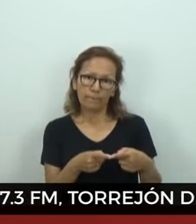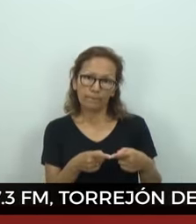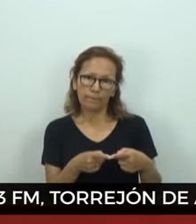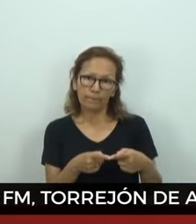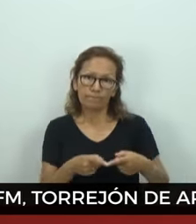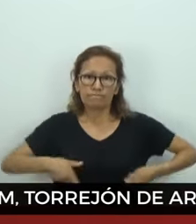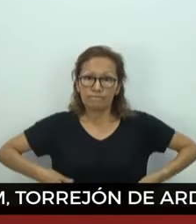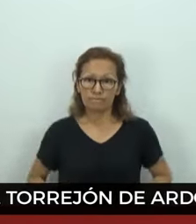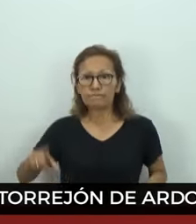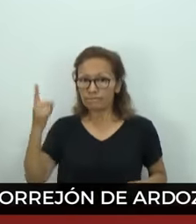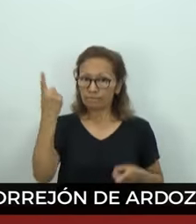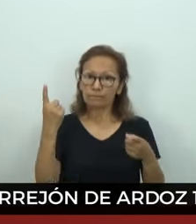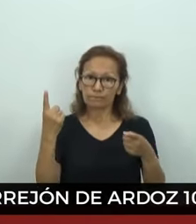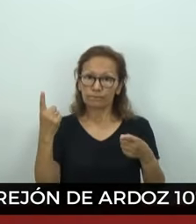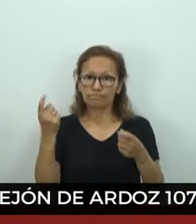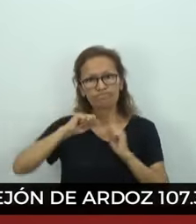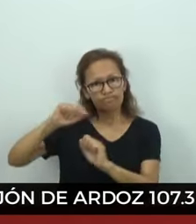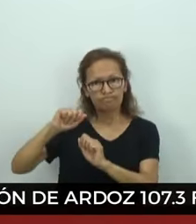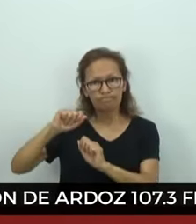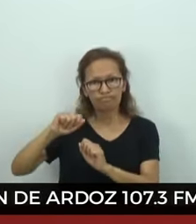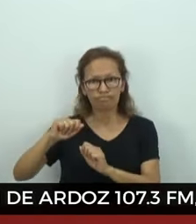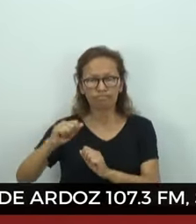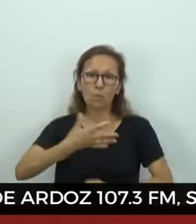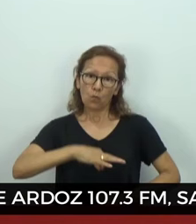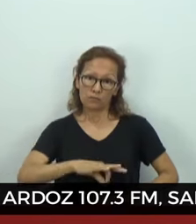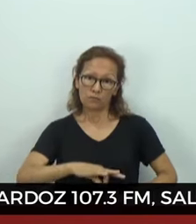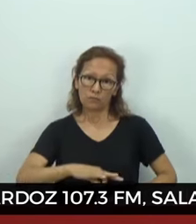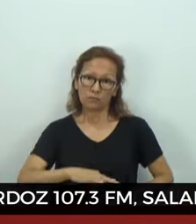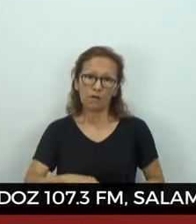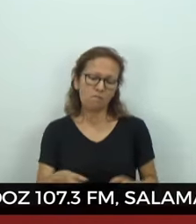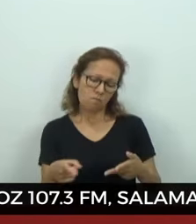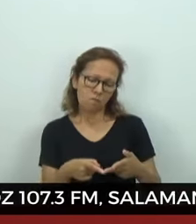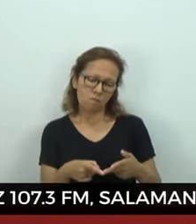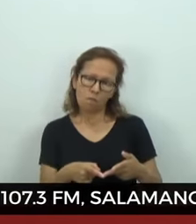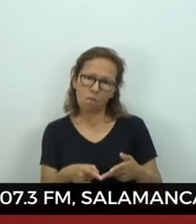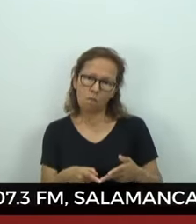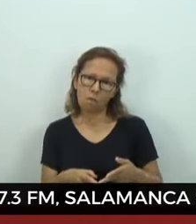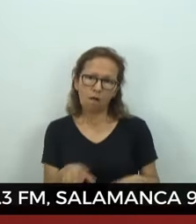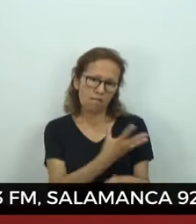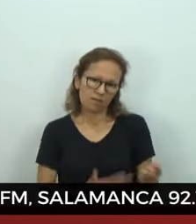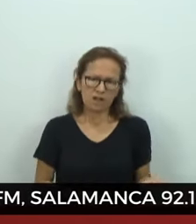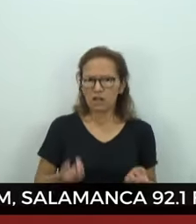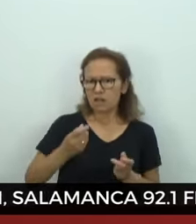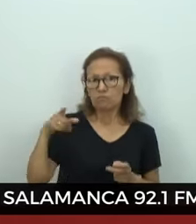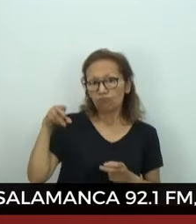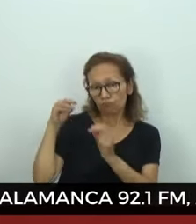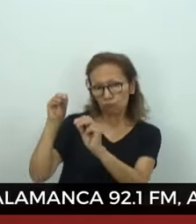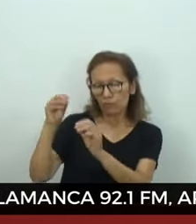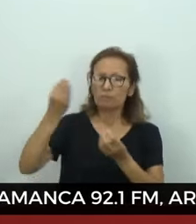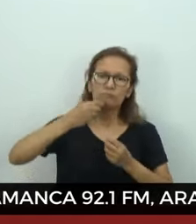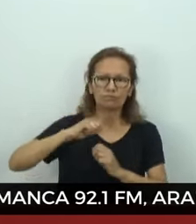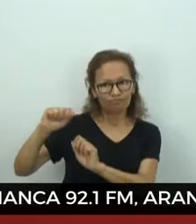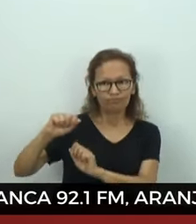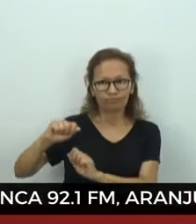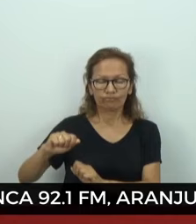de Dios. Segundo, su sangre. Y tercero, su Espíritu de gracia.